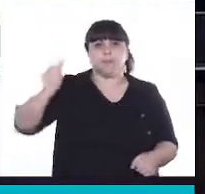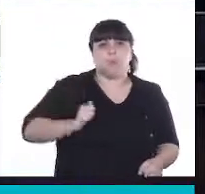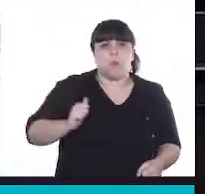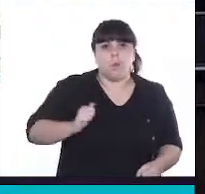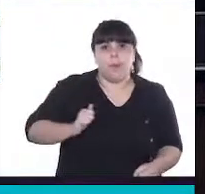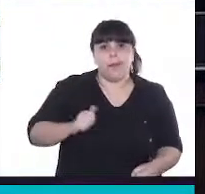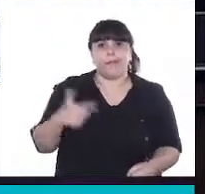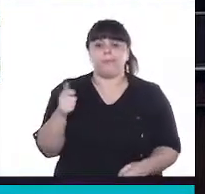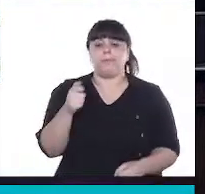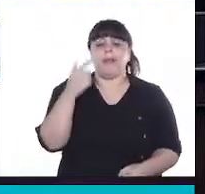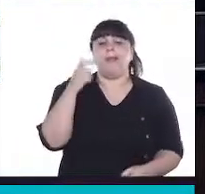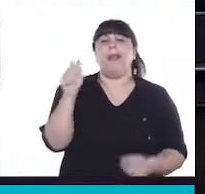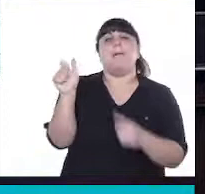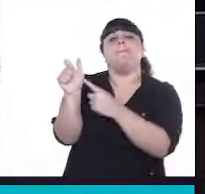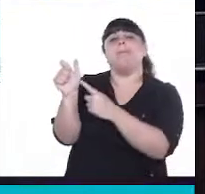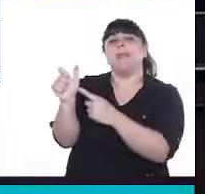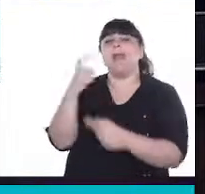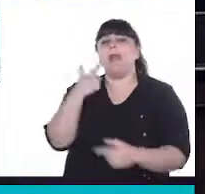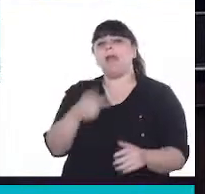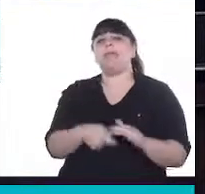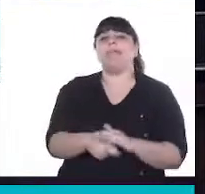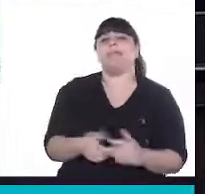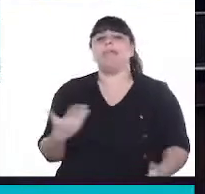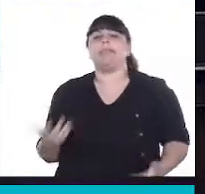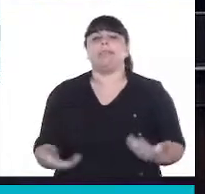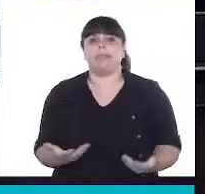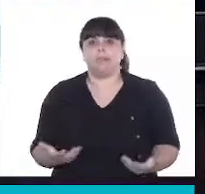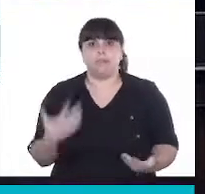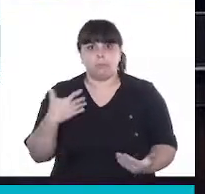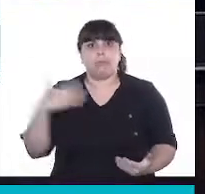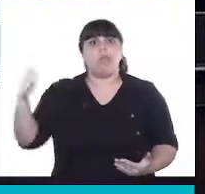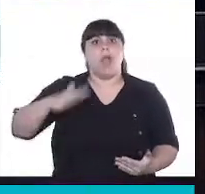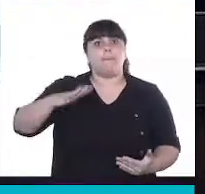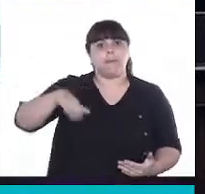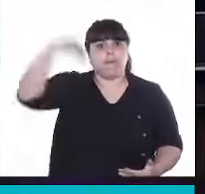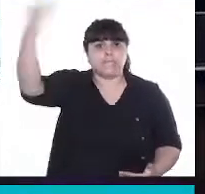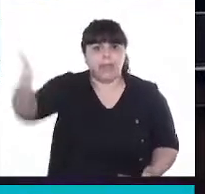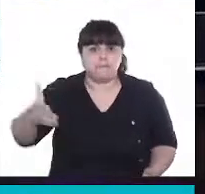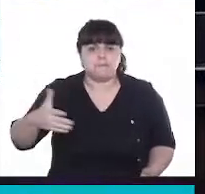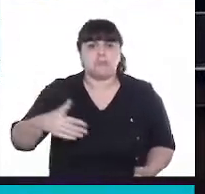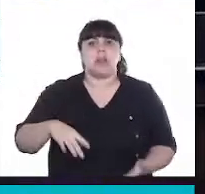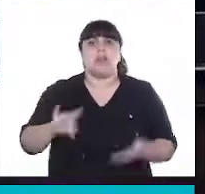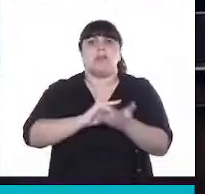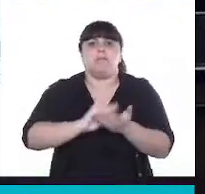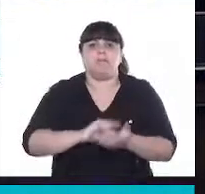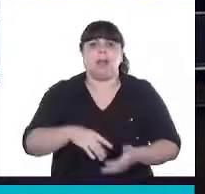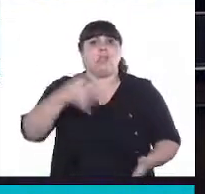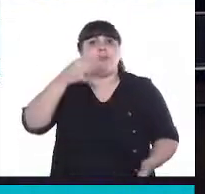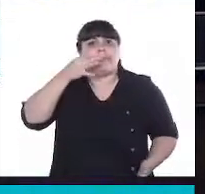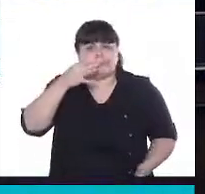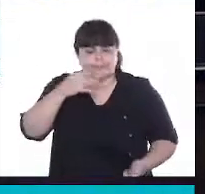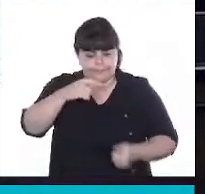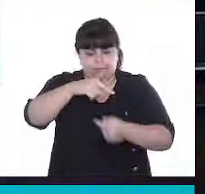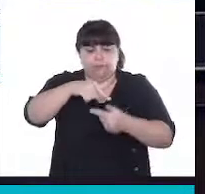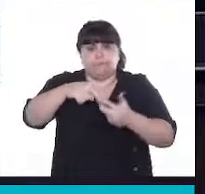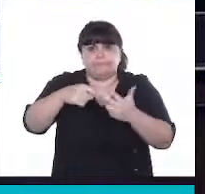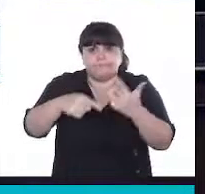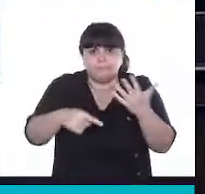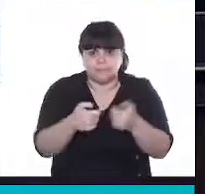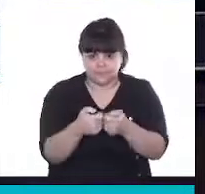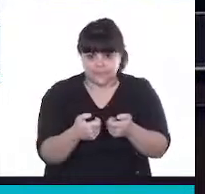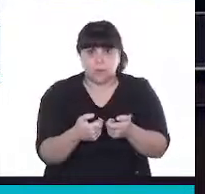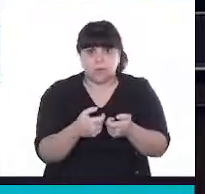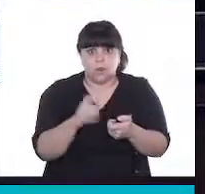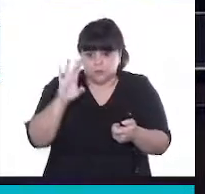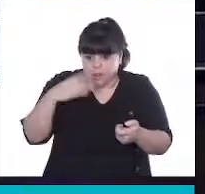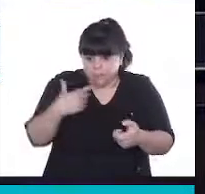apretarlos extorsionarlos pueden amenazar a sus víctimas a funcionarios judiciales a testigos del proceso judicial todo